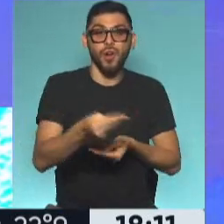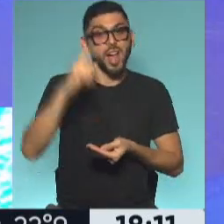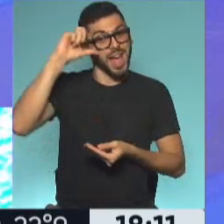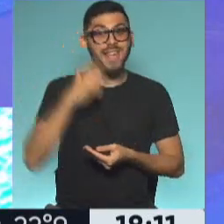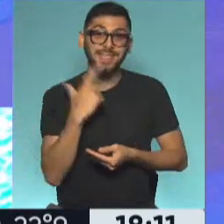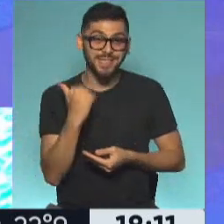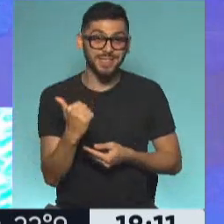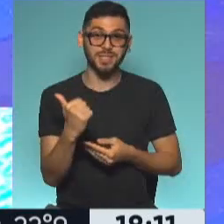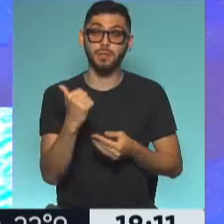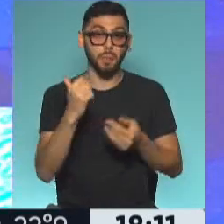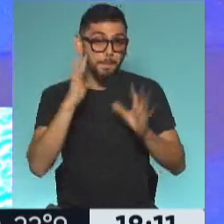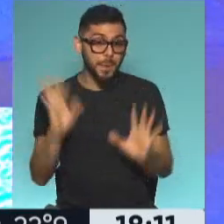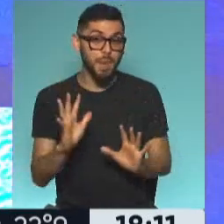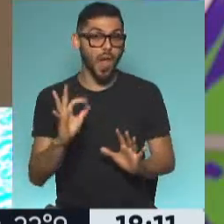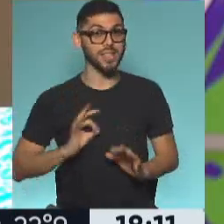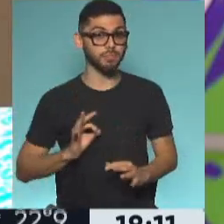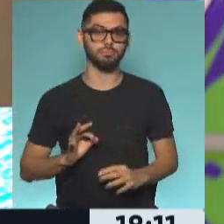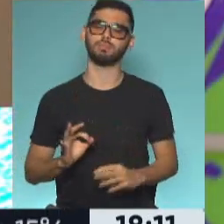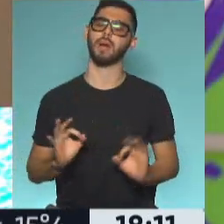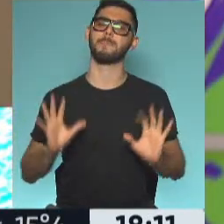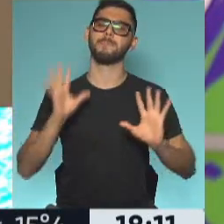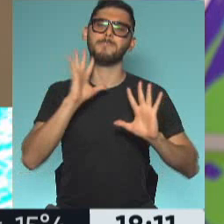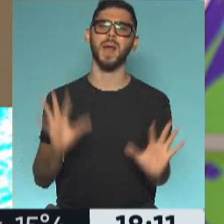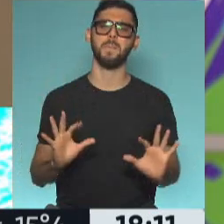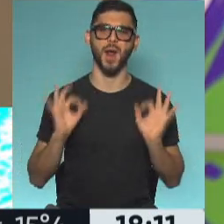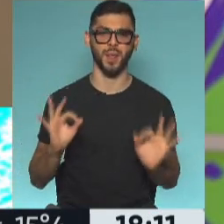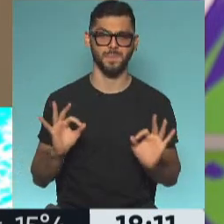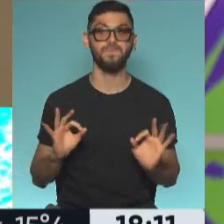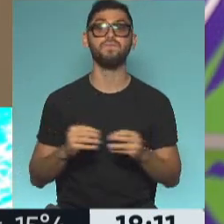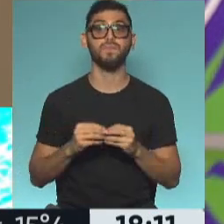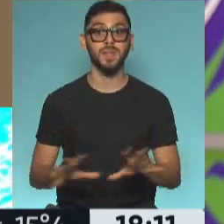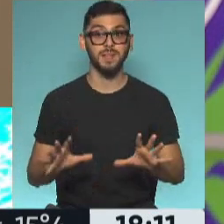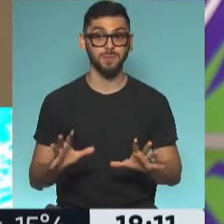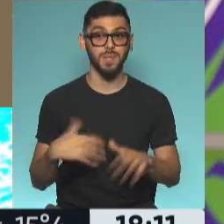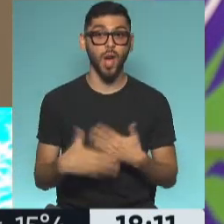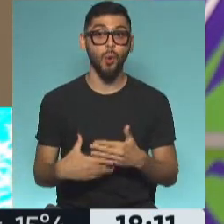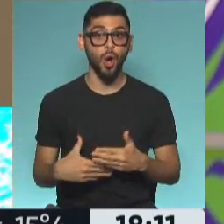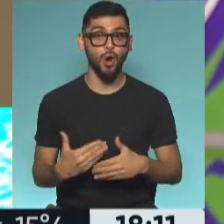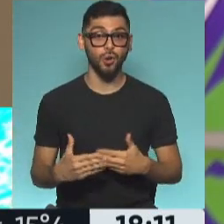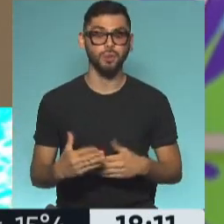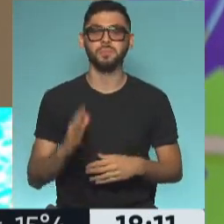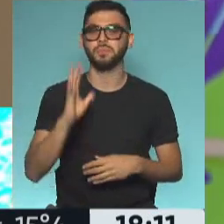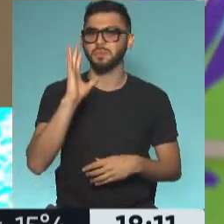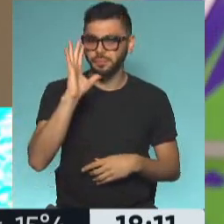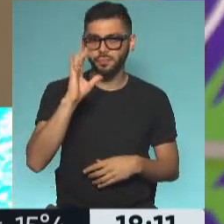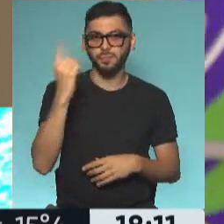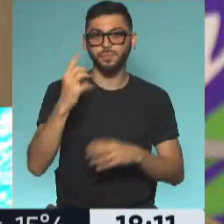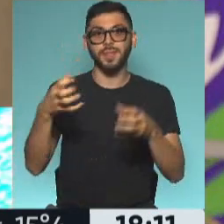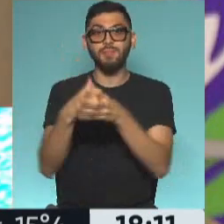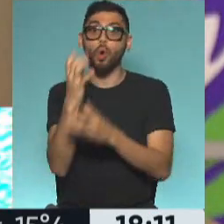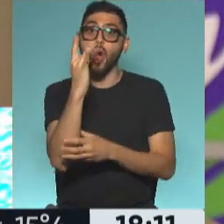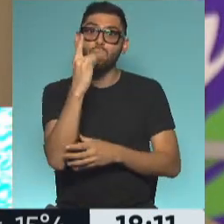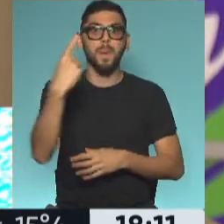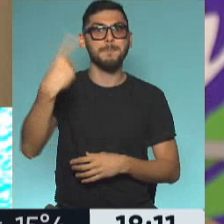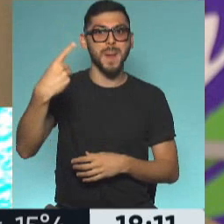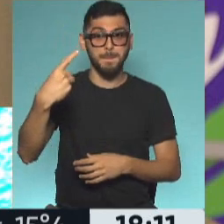lista para tomar el examen a todos los chicos? Estoy lista, así que vamos a arrancar el juego. Vamos a arrancar con el equipo